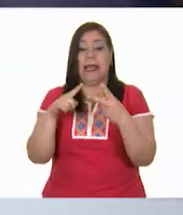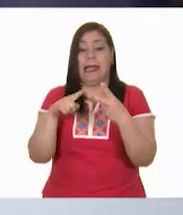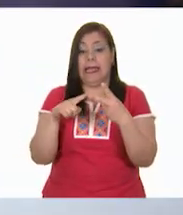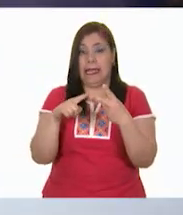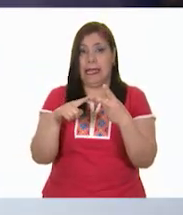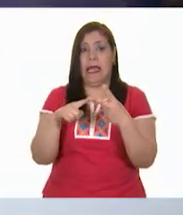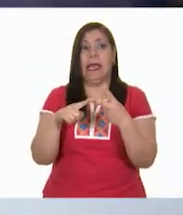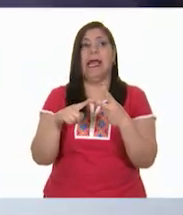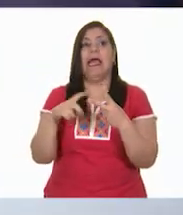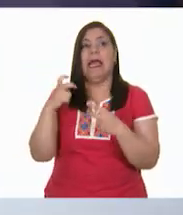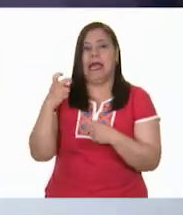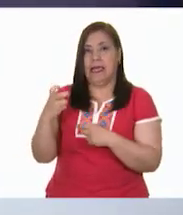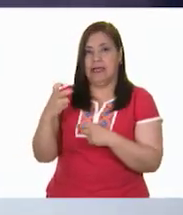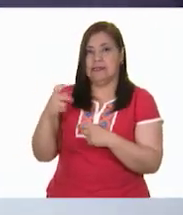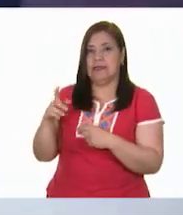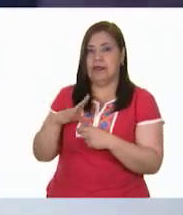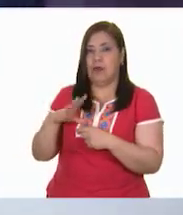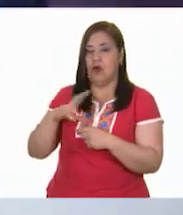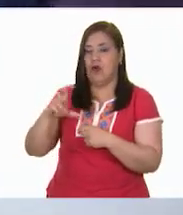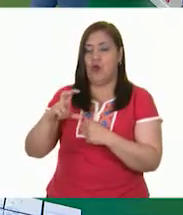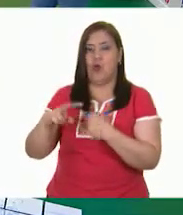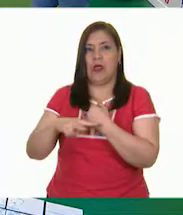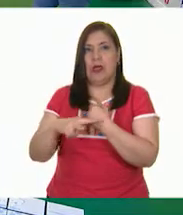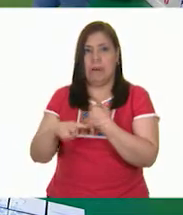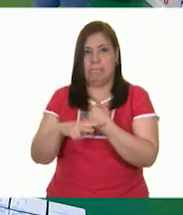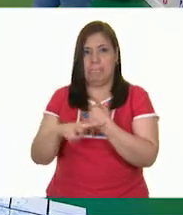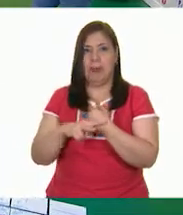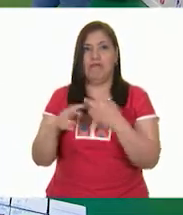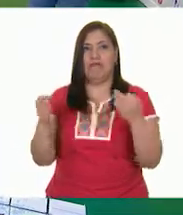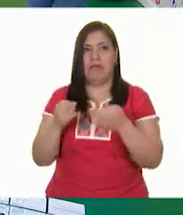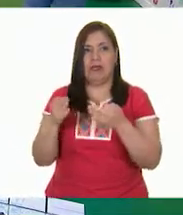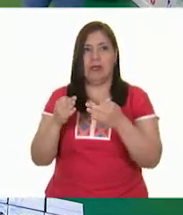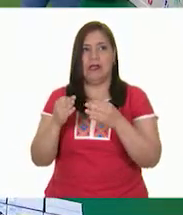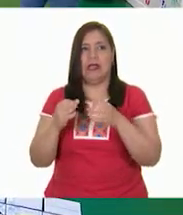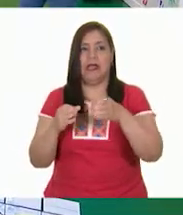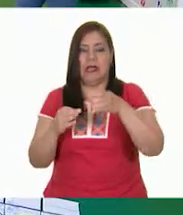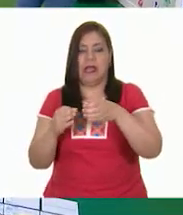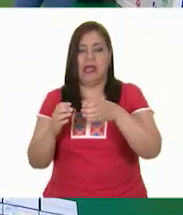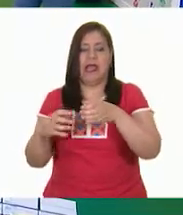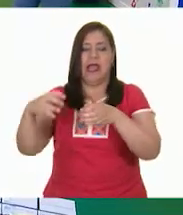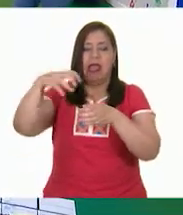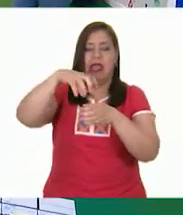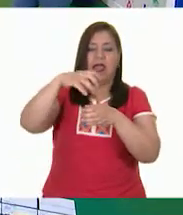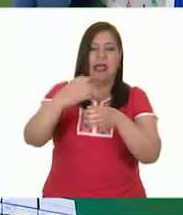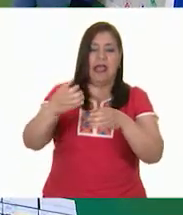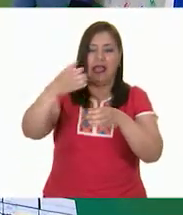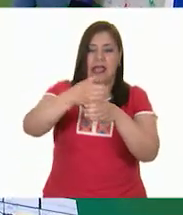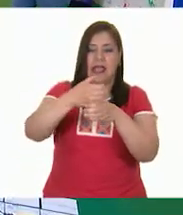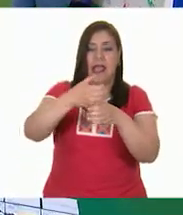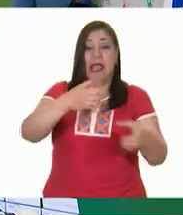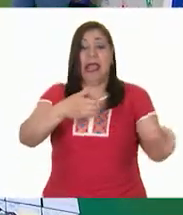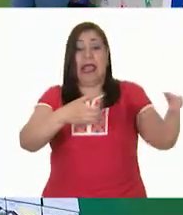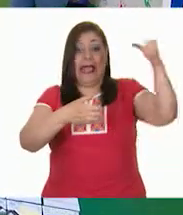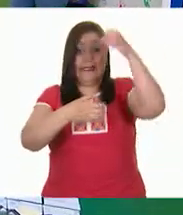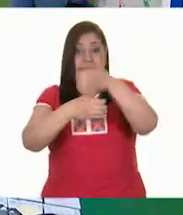el recipiente con hielos arriba del que tenemos. Es decir, como si hiciéramos una torre. A